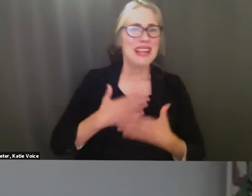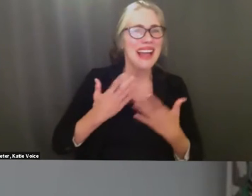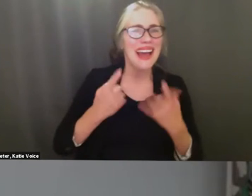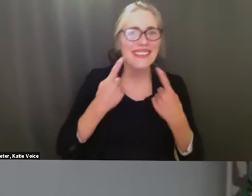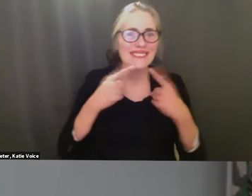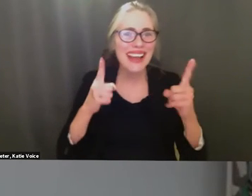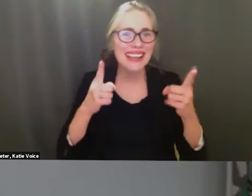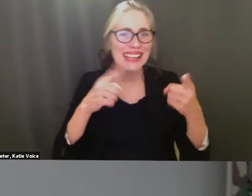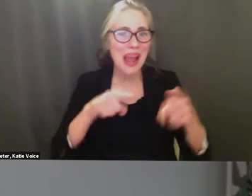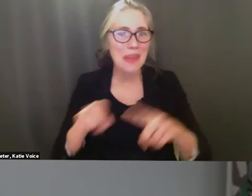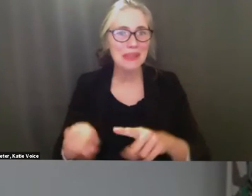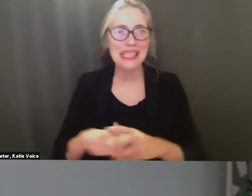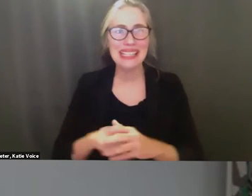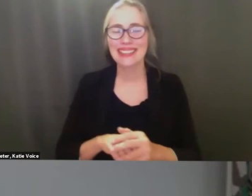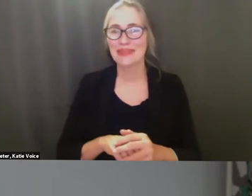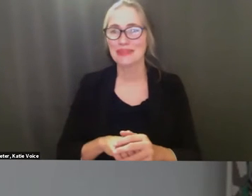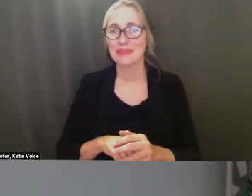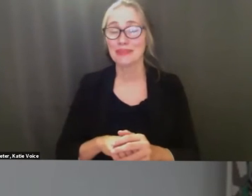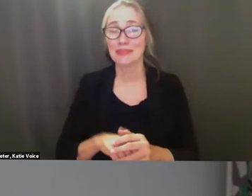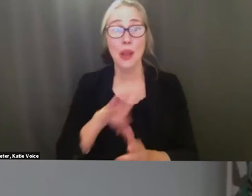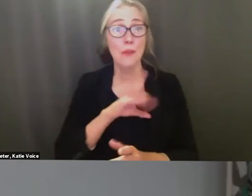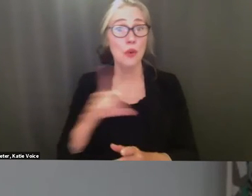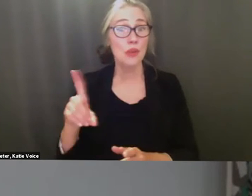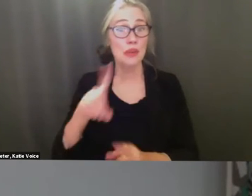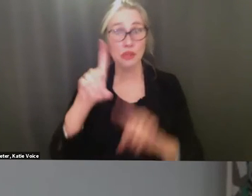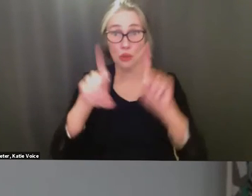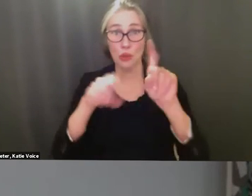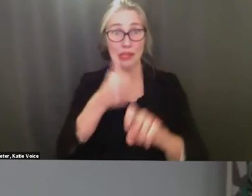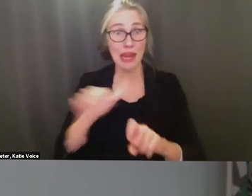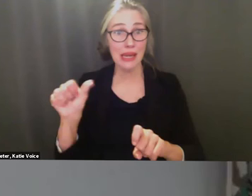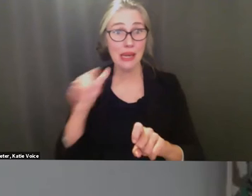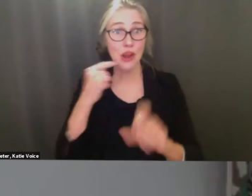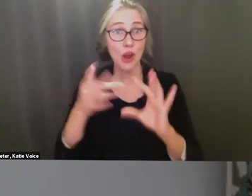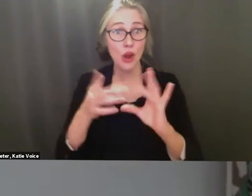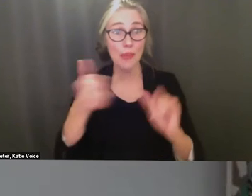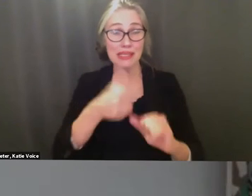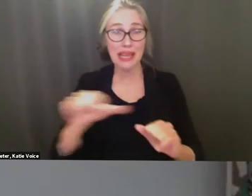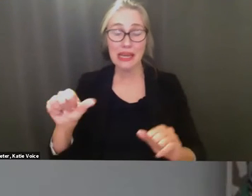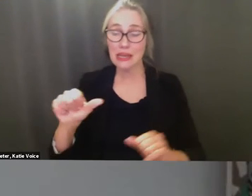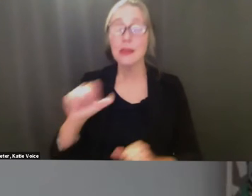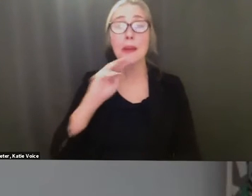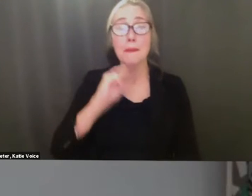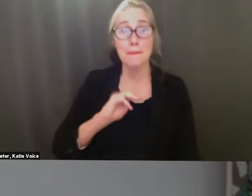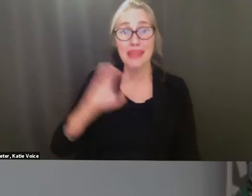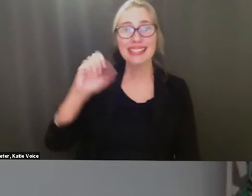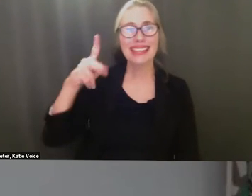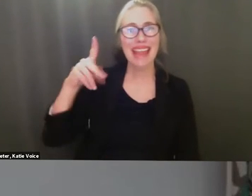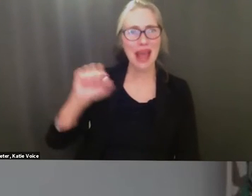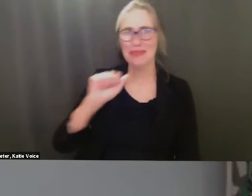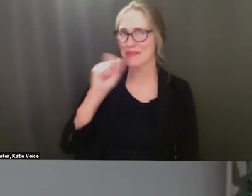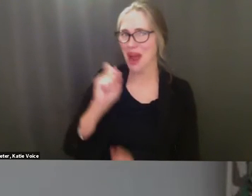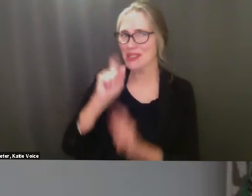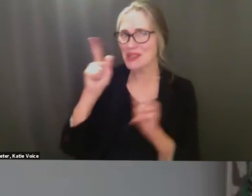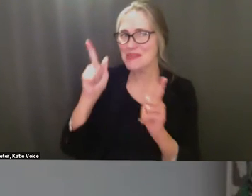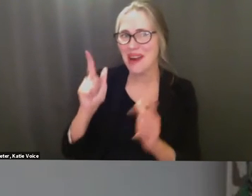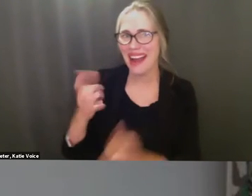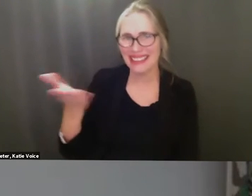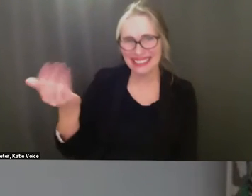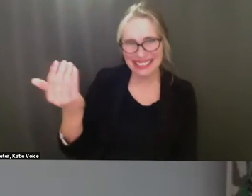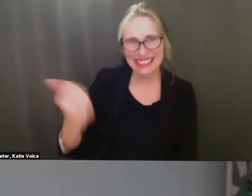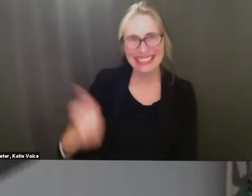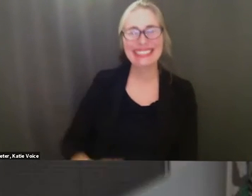del Consejo, ¿alguien tiene preguntas o comentarios? Señora Capps. Sí, voy a mantenerlo breve. De